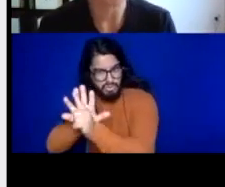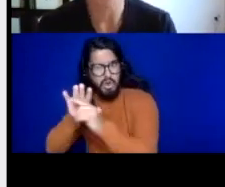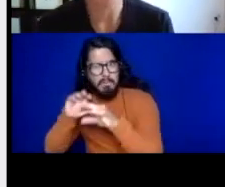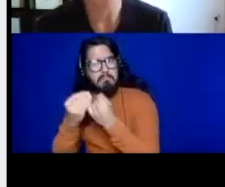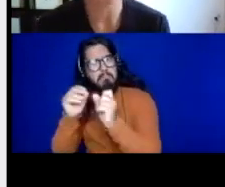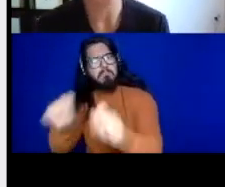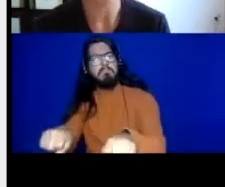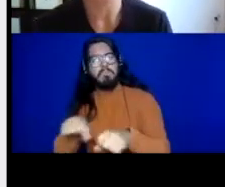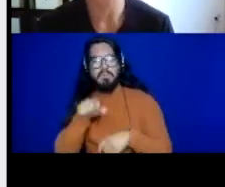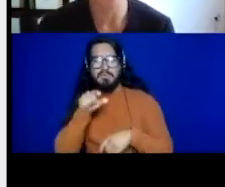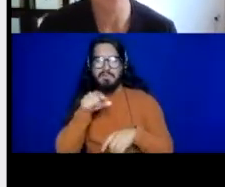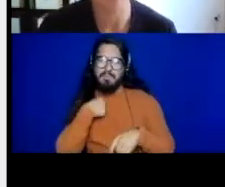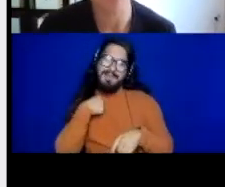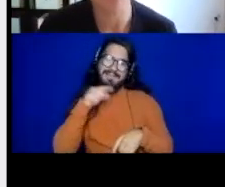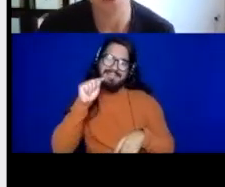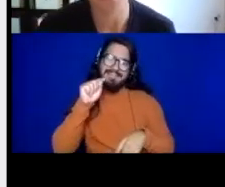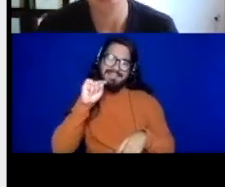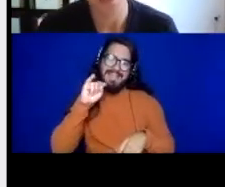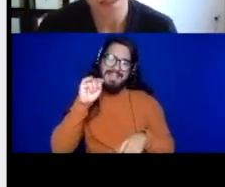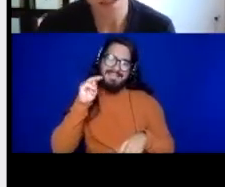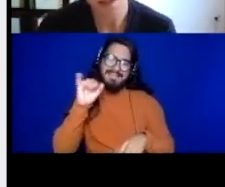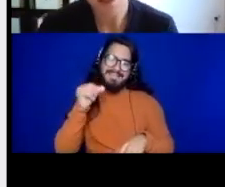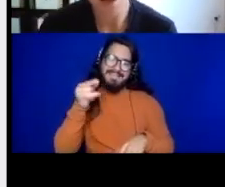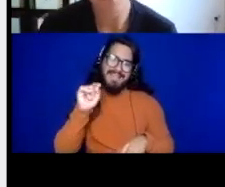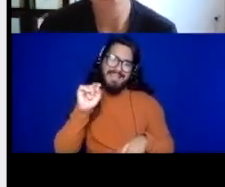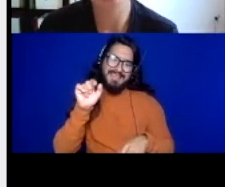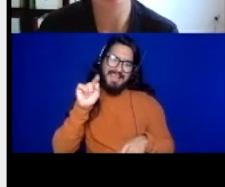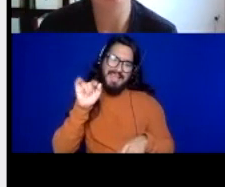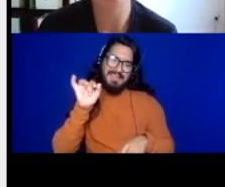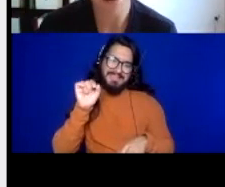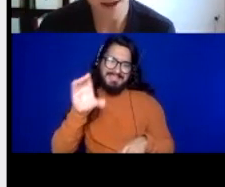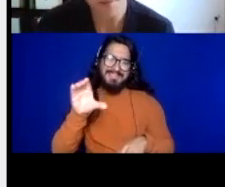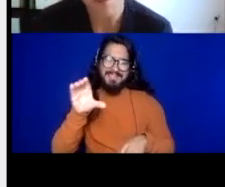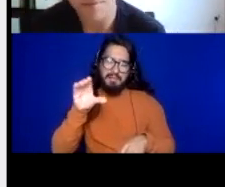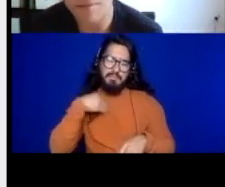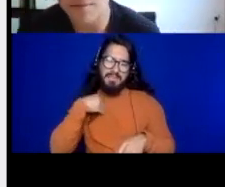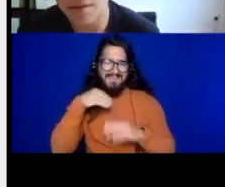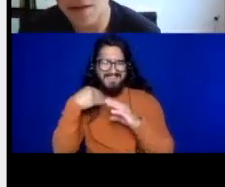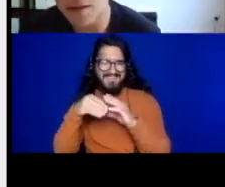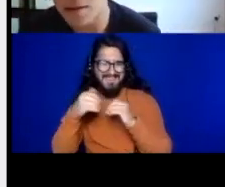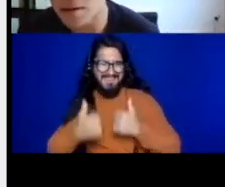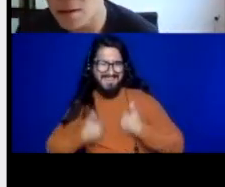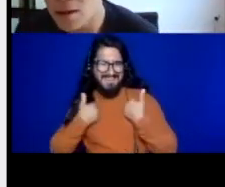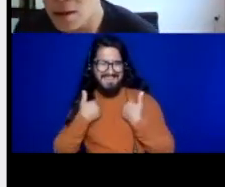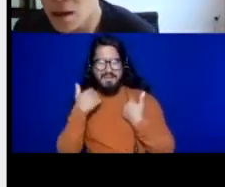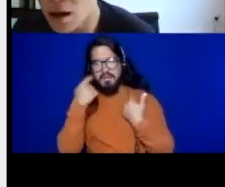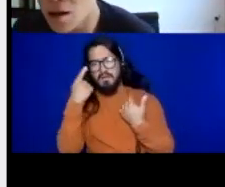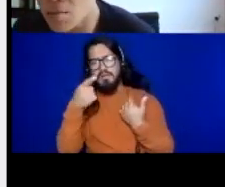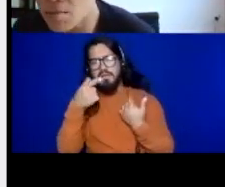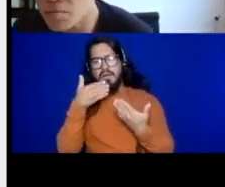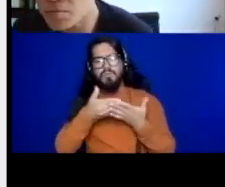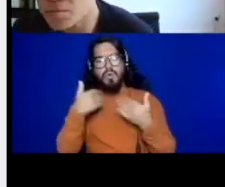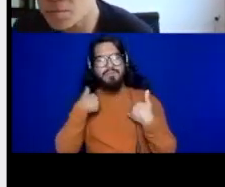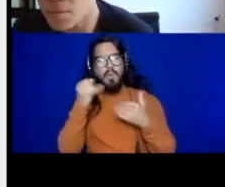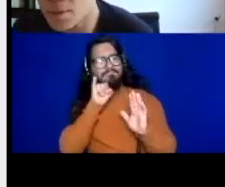Tengo, por ejemplo, Tiny Gigantic es mi cuenta de correo electrónico y eso es bueno para las organizaciones para